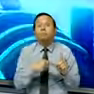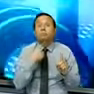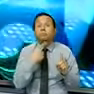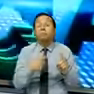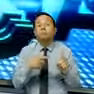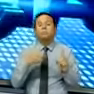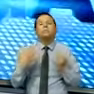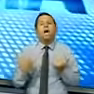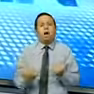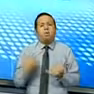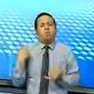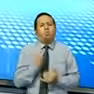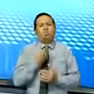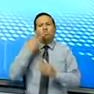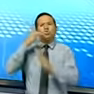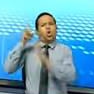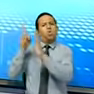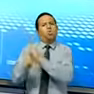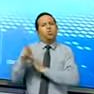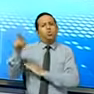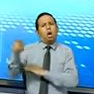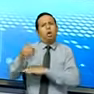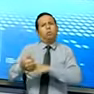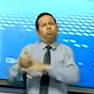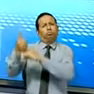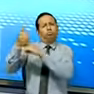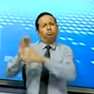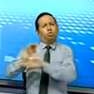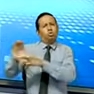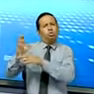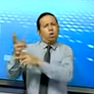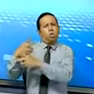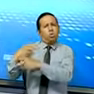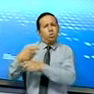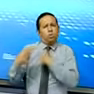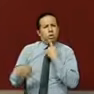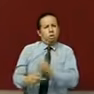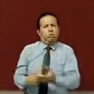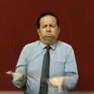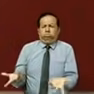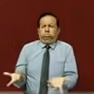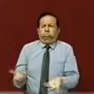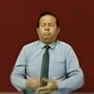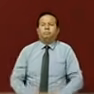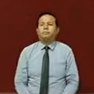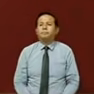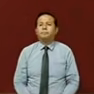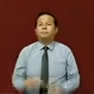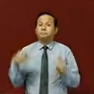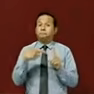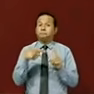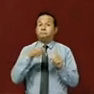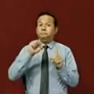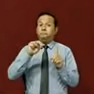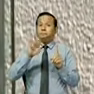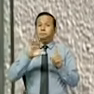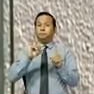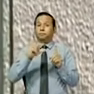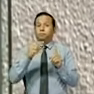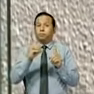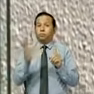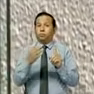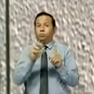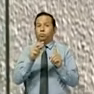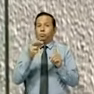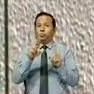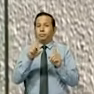ante el Consejo de la Judicatura y la Corte Constitucional. Santiago Guardera sustenta que tanto la sentencia del